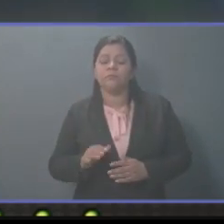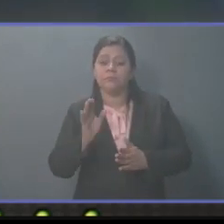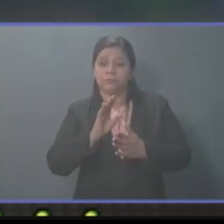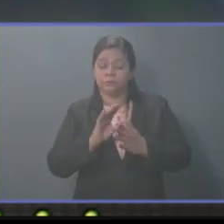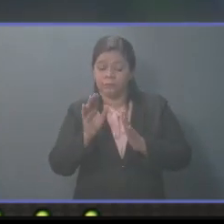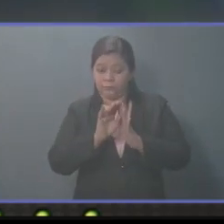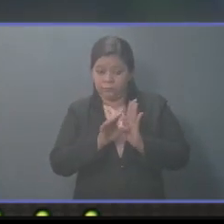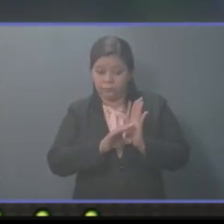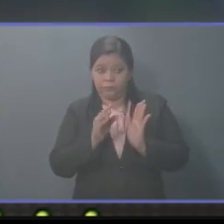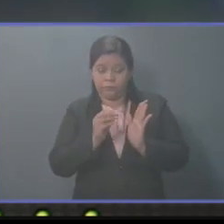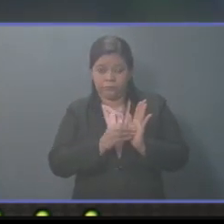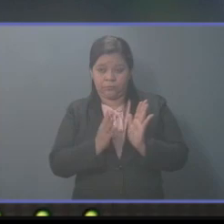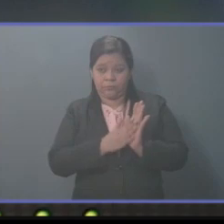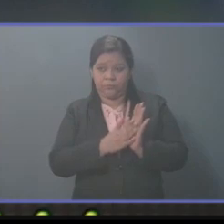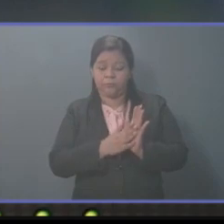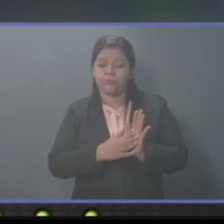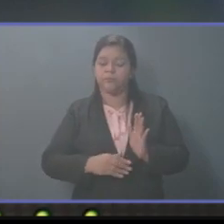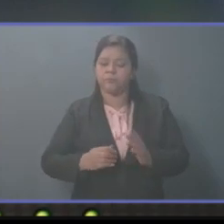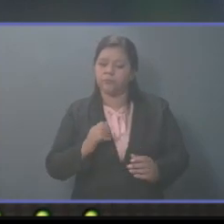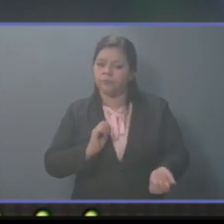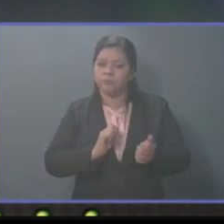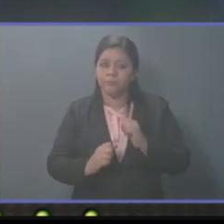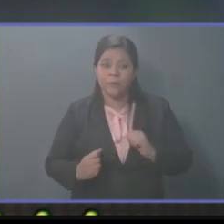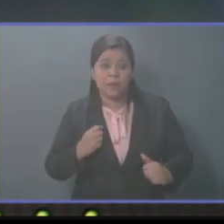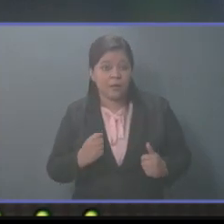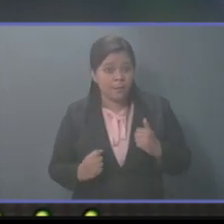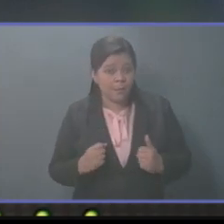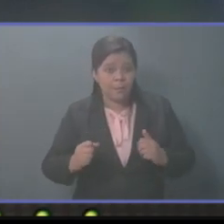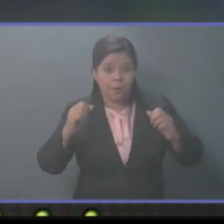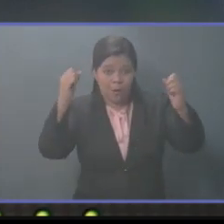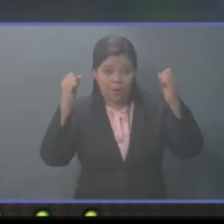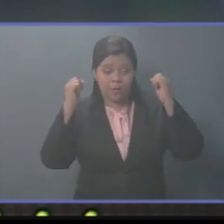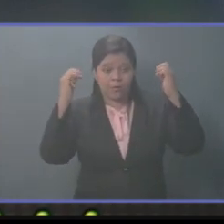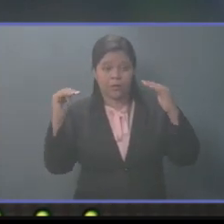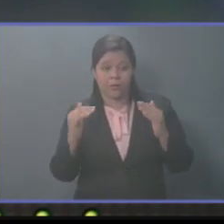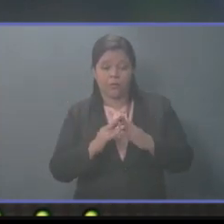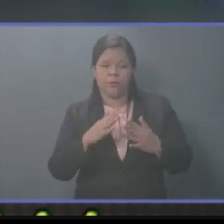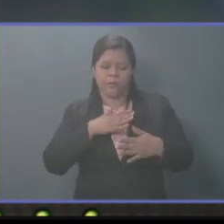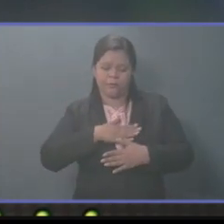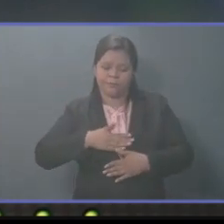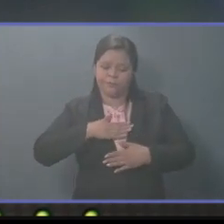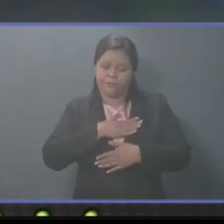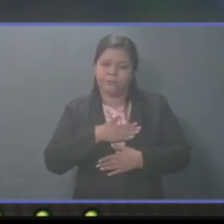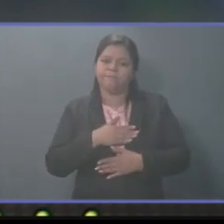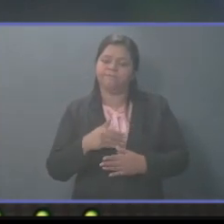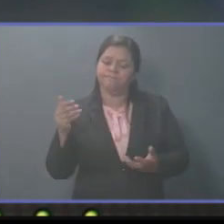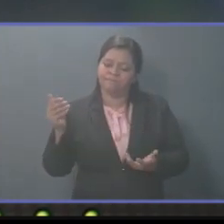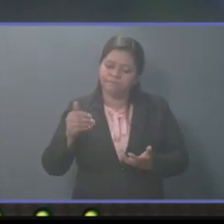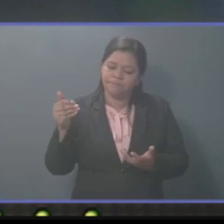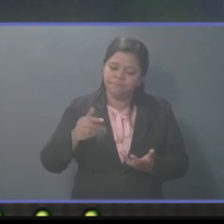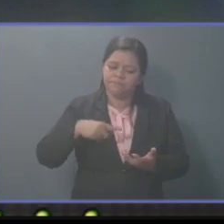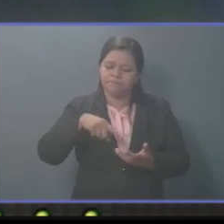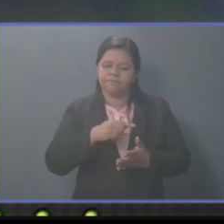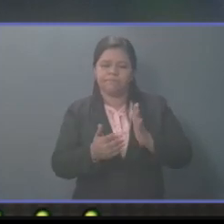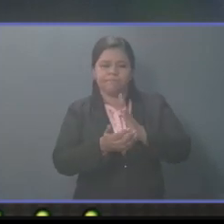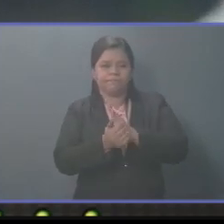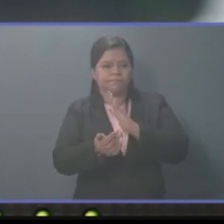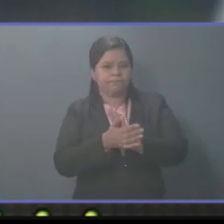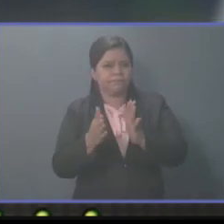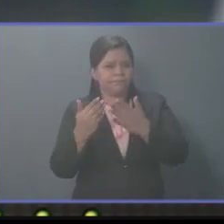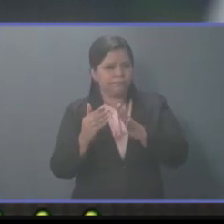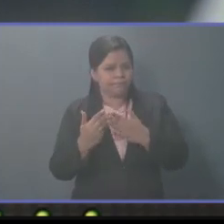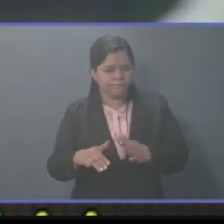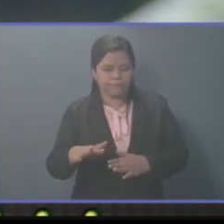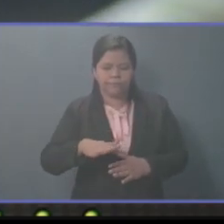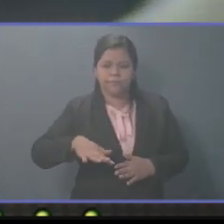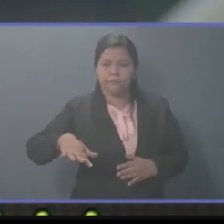curriculares, tanto deportivas como recreativas, y formando talentos en diferentes áreas, en